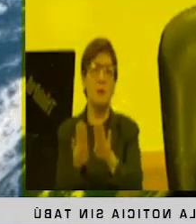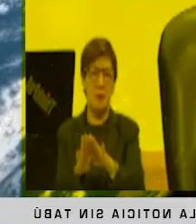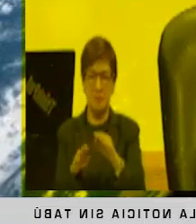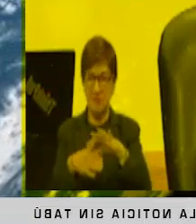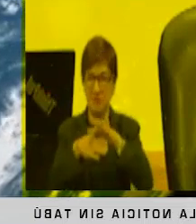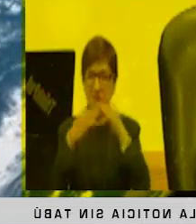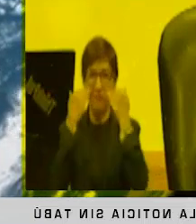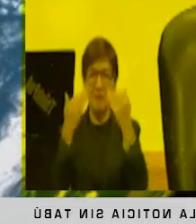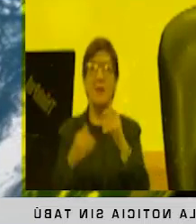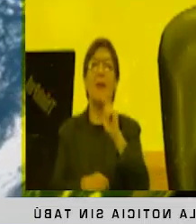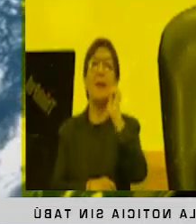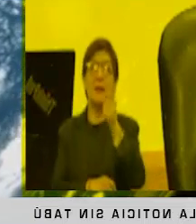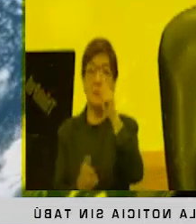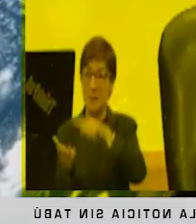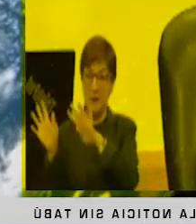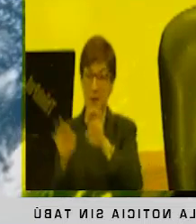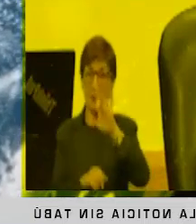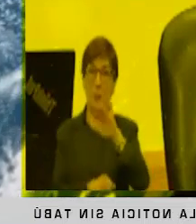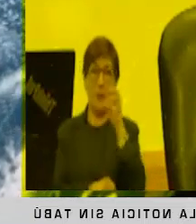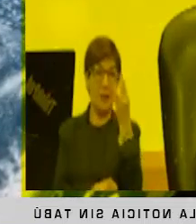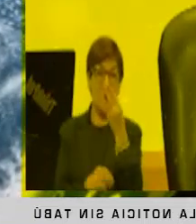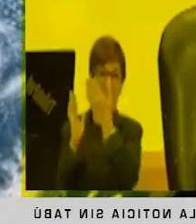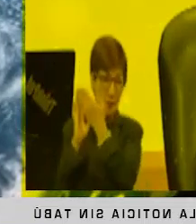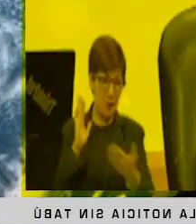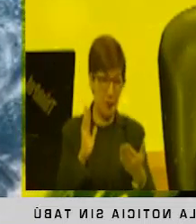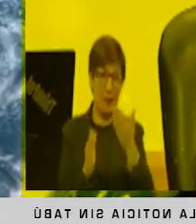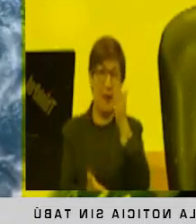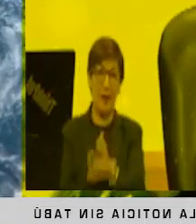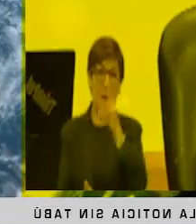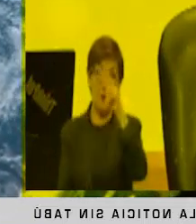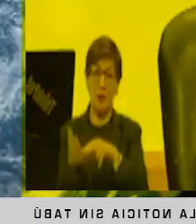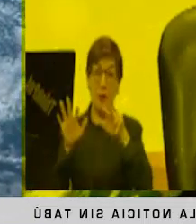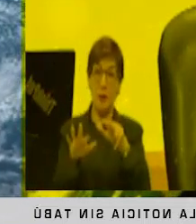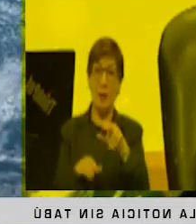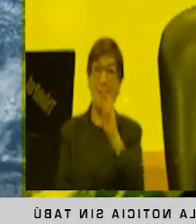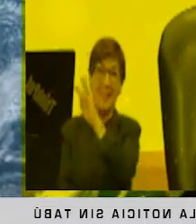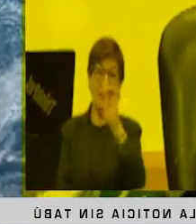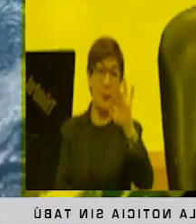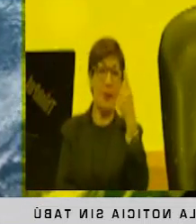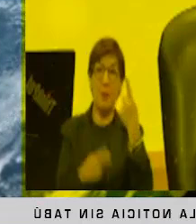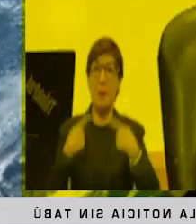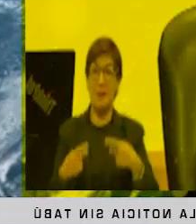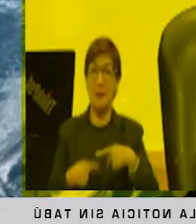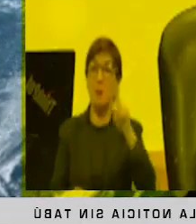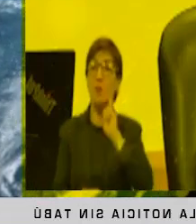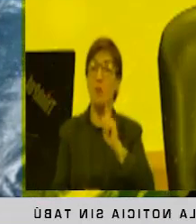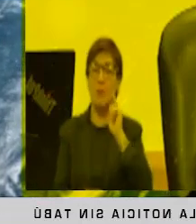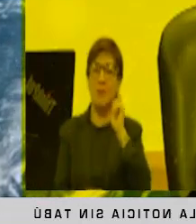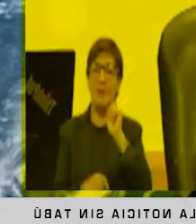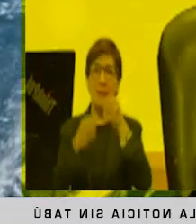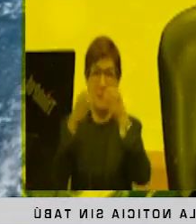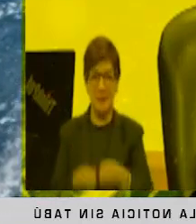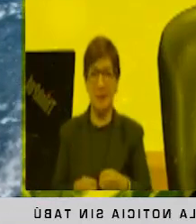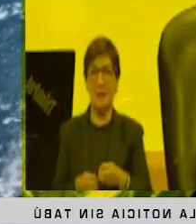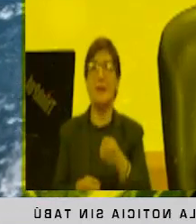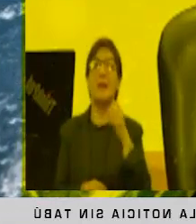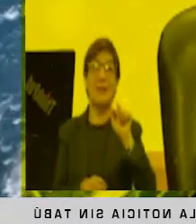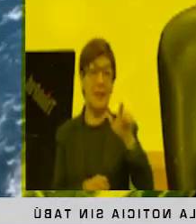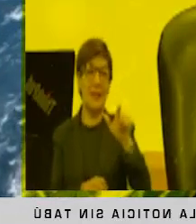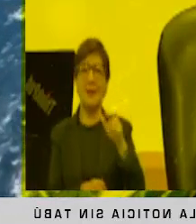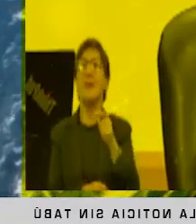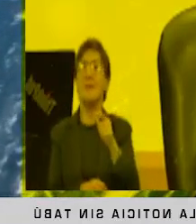Aires de ningún color el Instituto tiene entre sus integrantes en el consejo general a los partidos políticos Ese es el